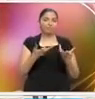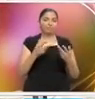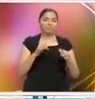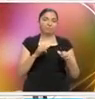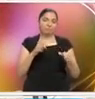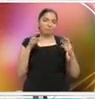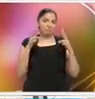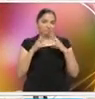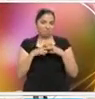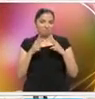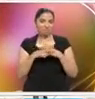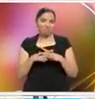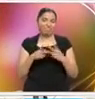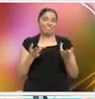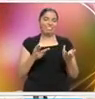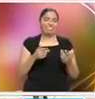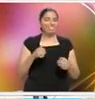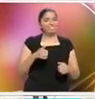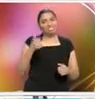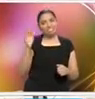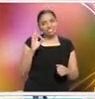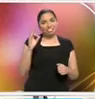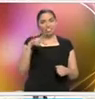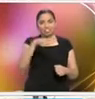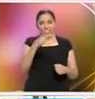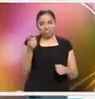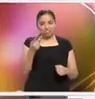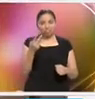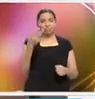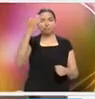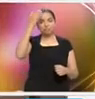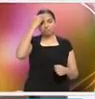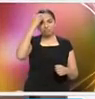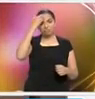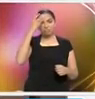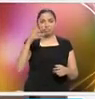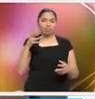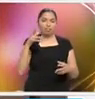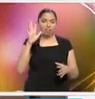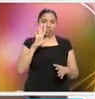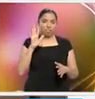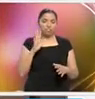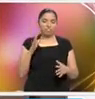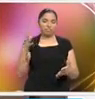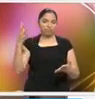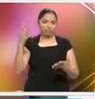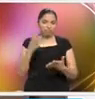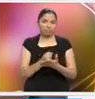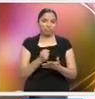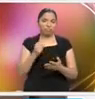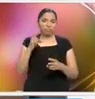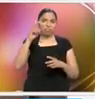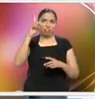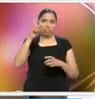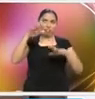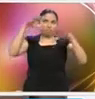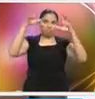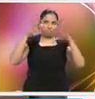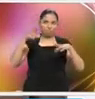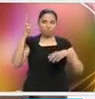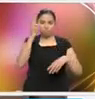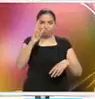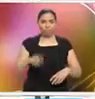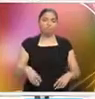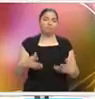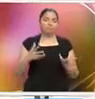Invencible, que iba a tomar, esta Armada española que iba a tomar Inglaterra, y de repente una tormenta los hace pedazos, los piratas como